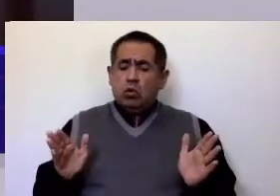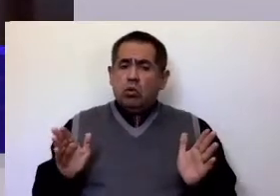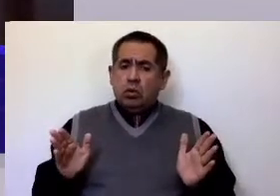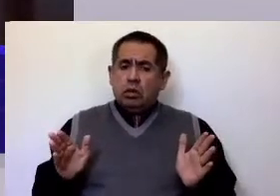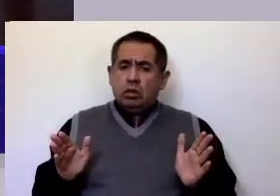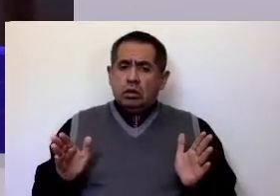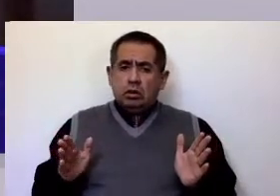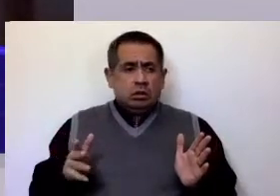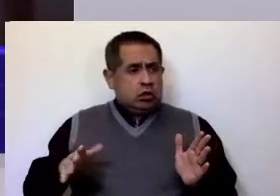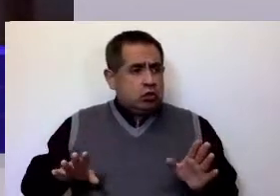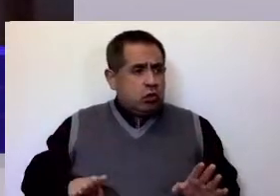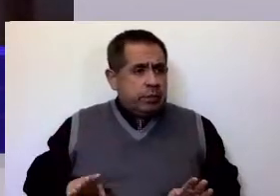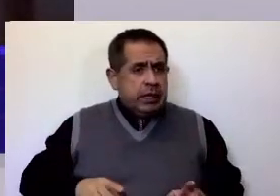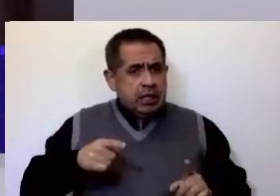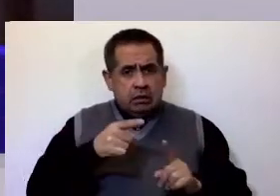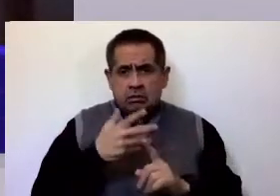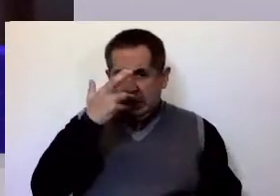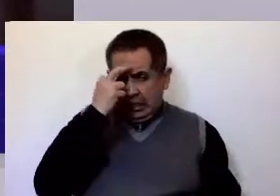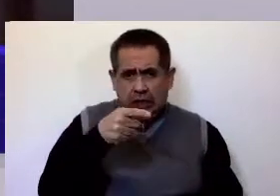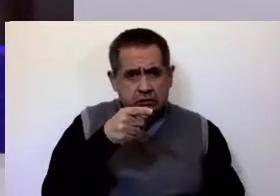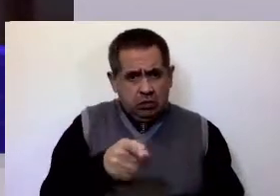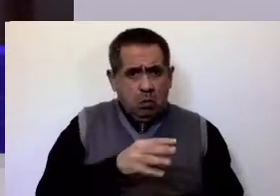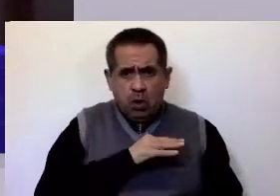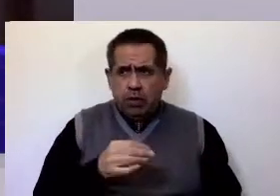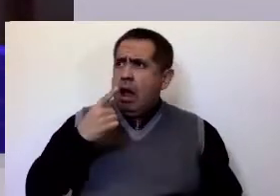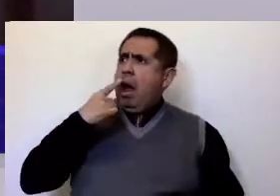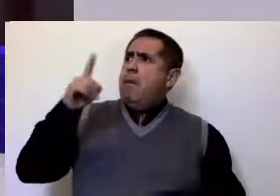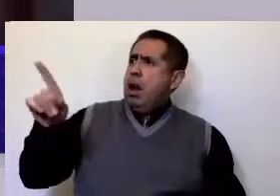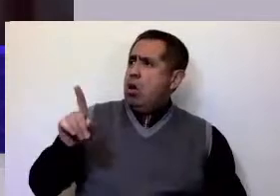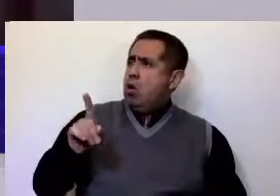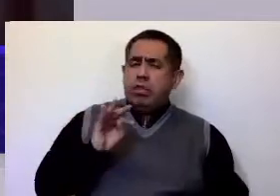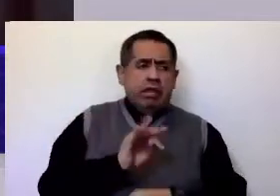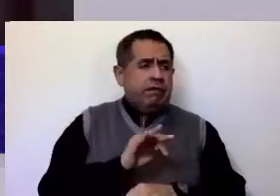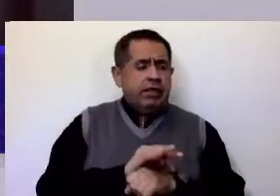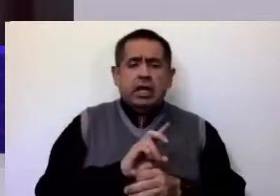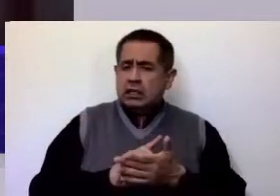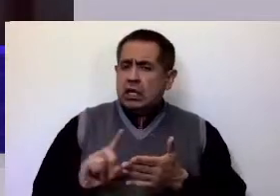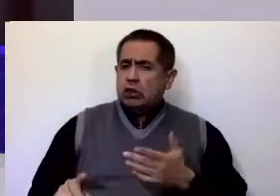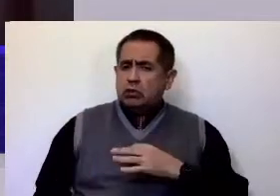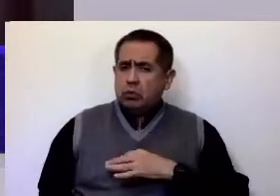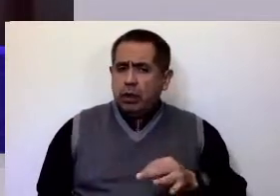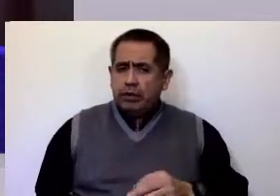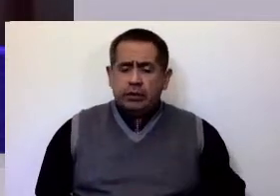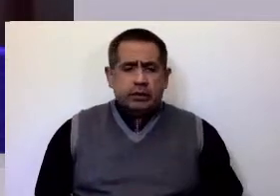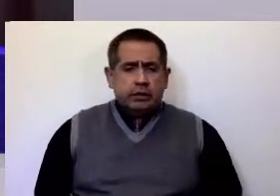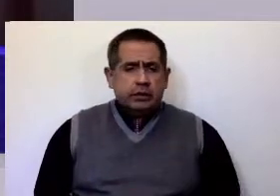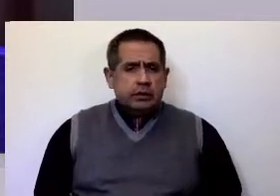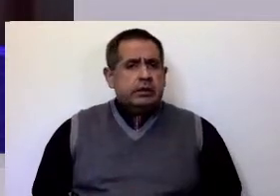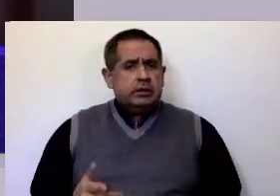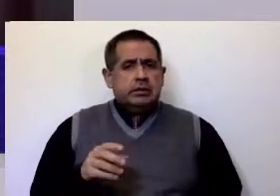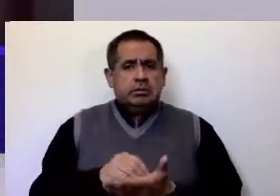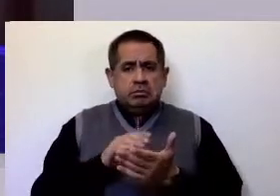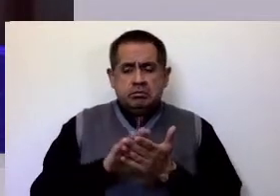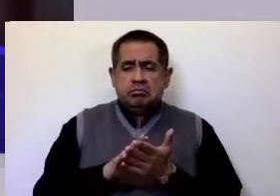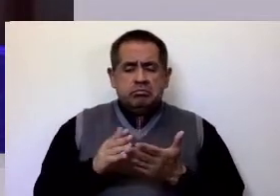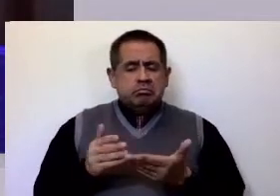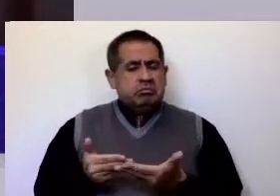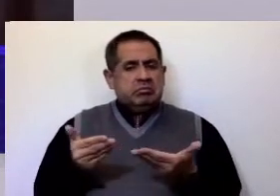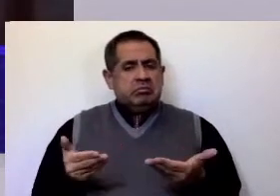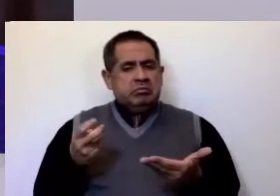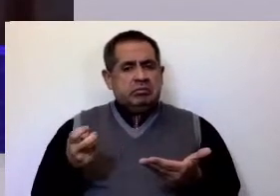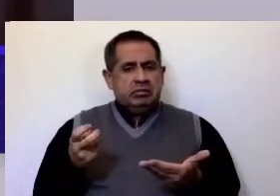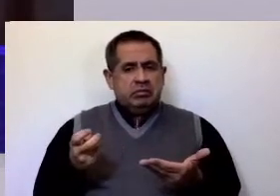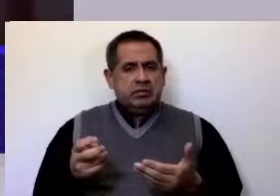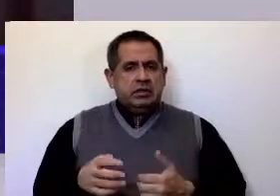intereses legítimos para promover el amparo en defensa en los derechos así también en dicho precedente se sostiene que